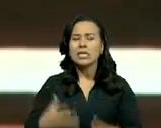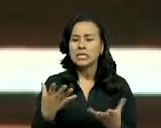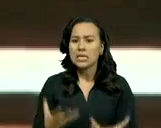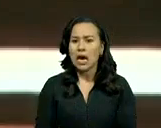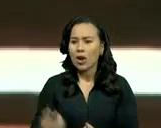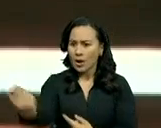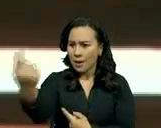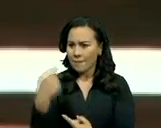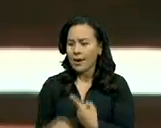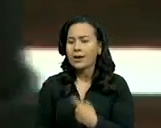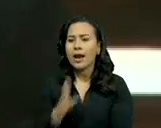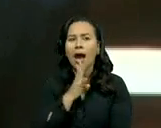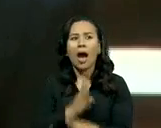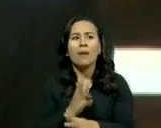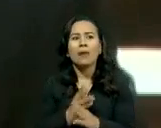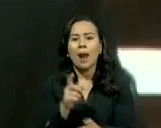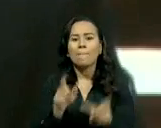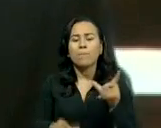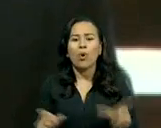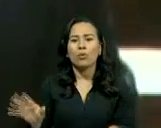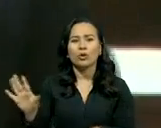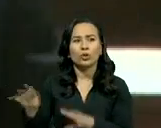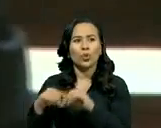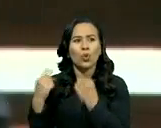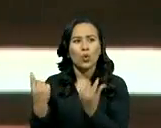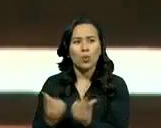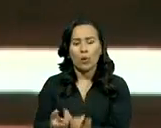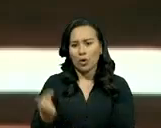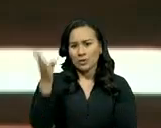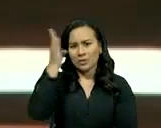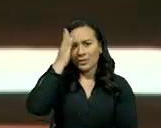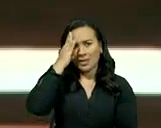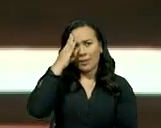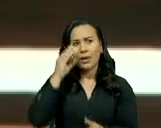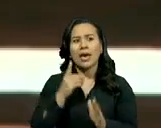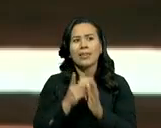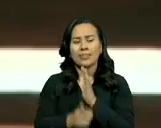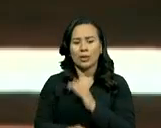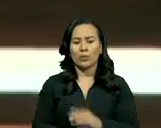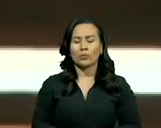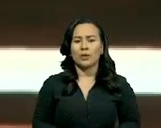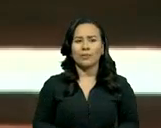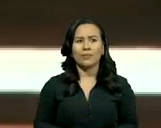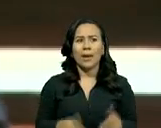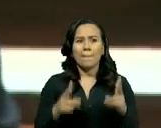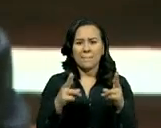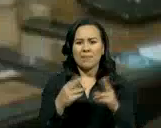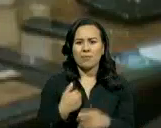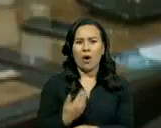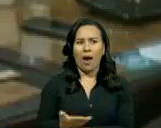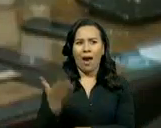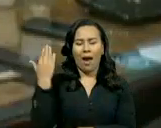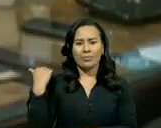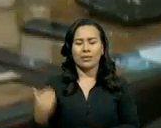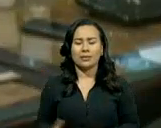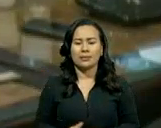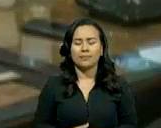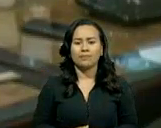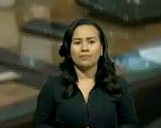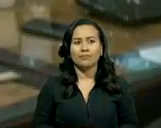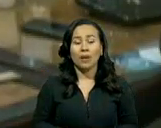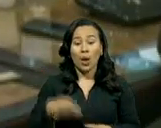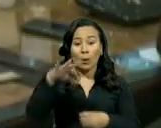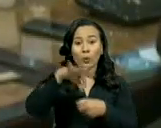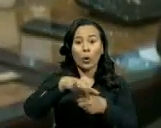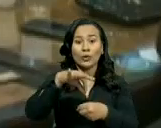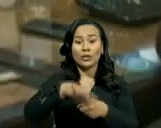pueblo ecuatoriano y a sus representantes. Y a partir de ahí se toma el procedimiento que ya generó un presidente. Llegó el momento de las